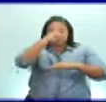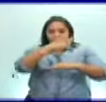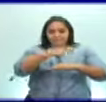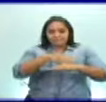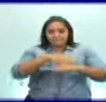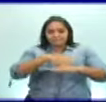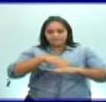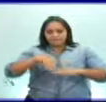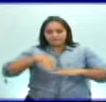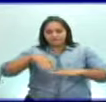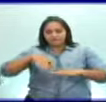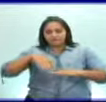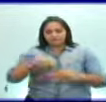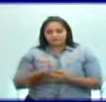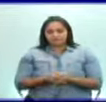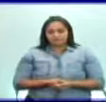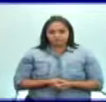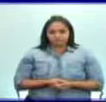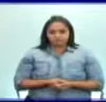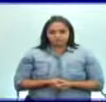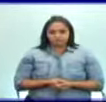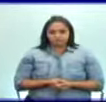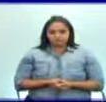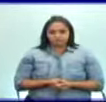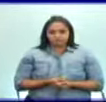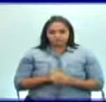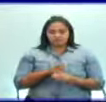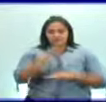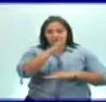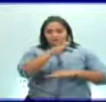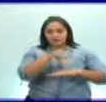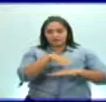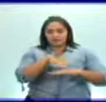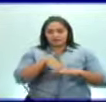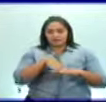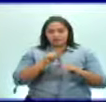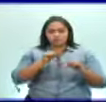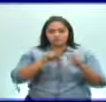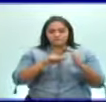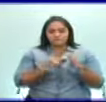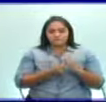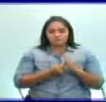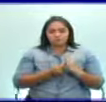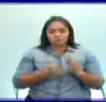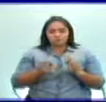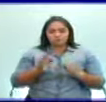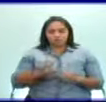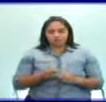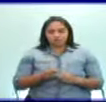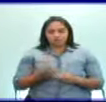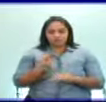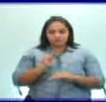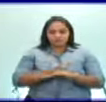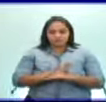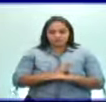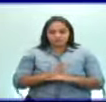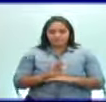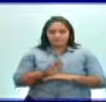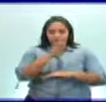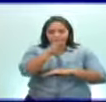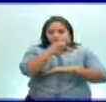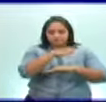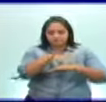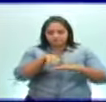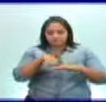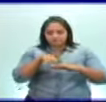cómo la curva se comporta en forma descendente, ya, si el punto característico se mantiene. Ahora bien, en este